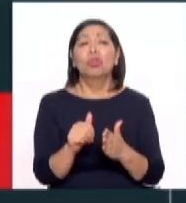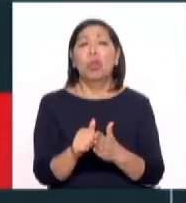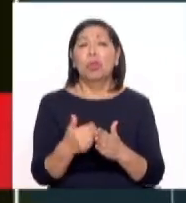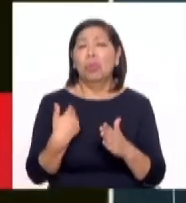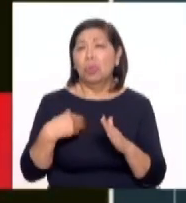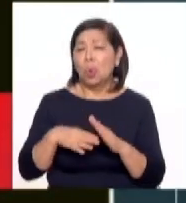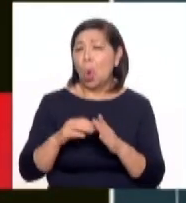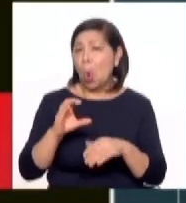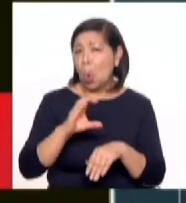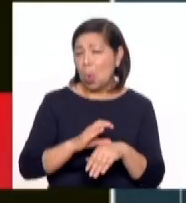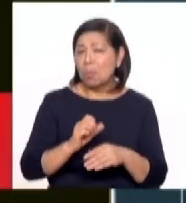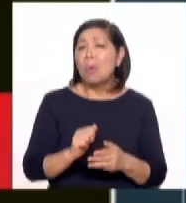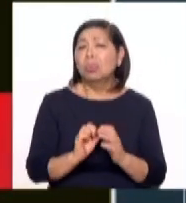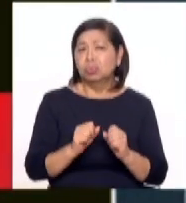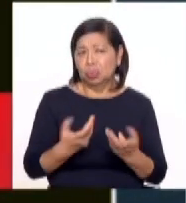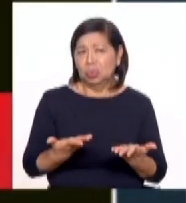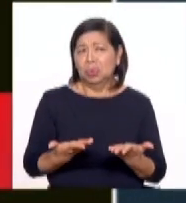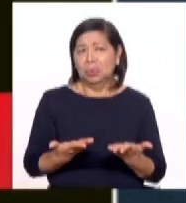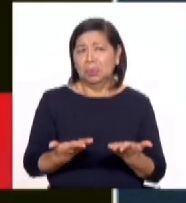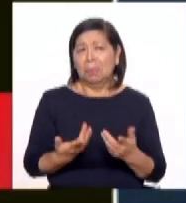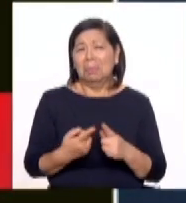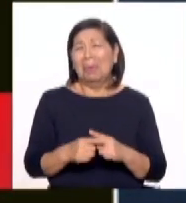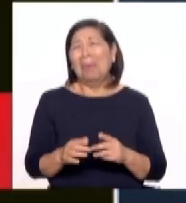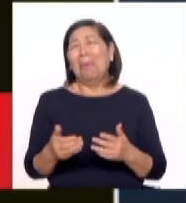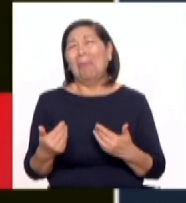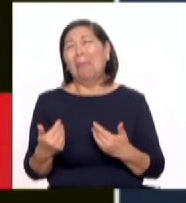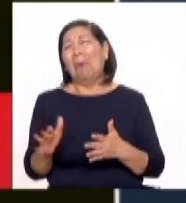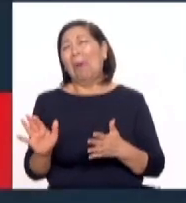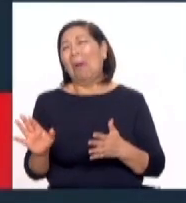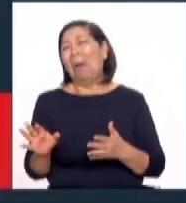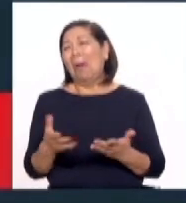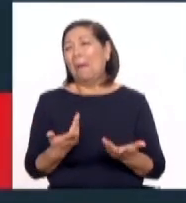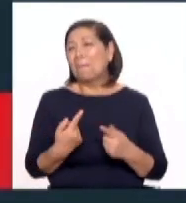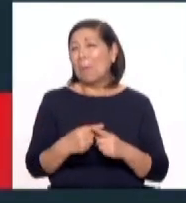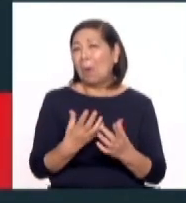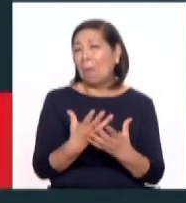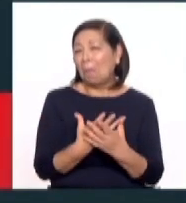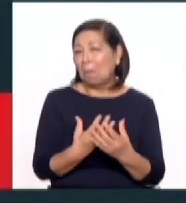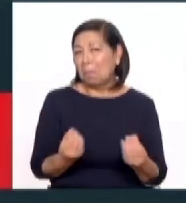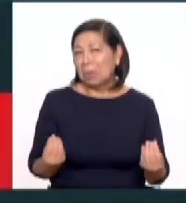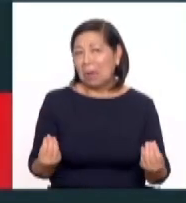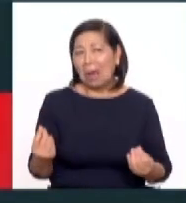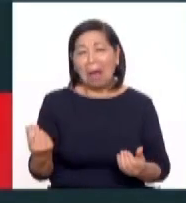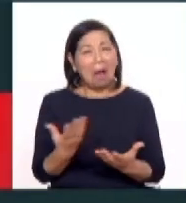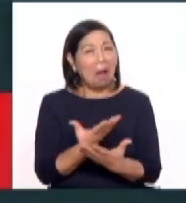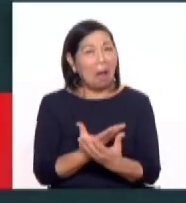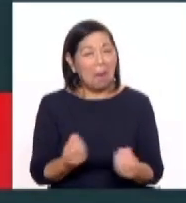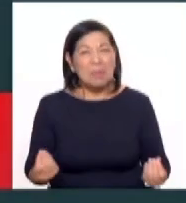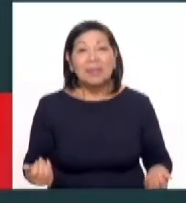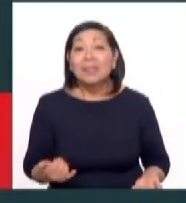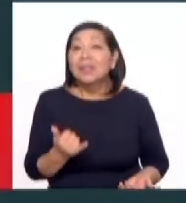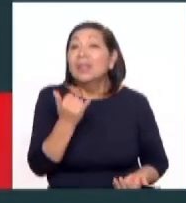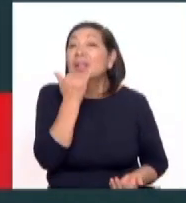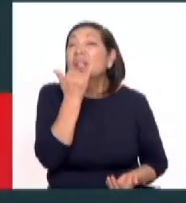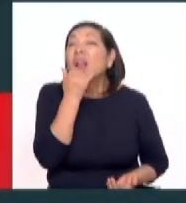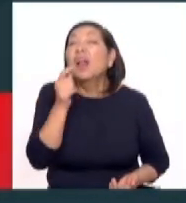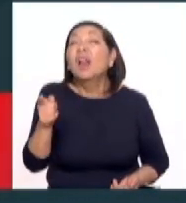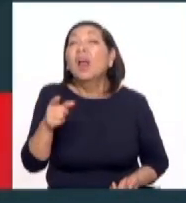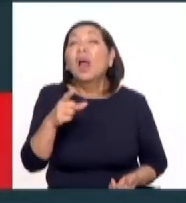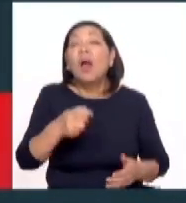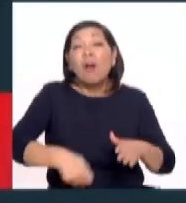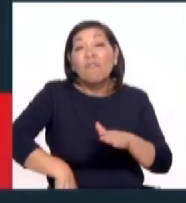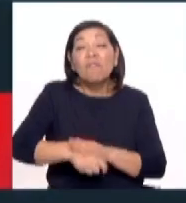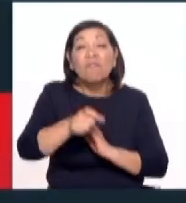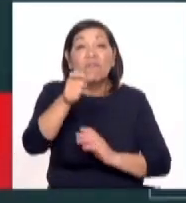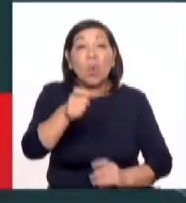están dentro del club que amo son un arroz con leche y desaparecerán rápido. ¿Qué pasó con Cristian Cueva?